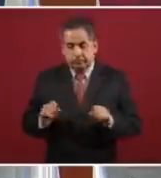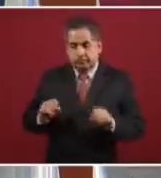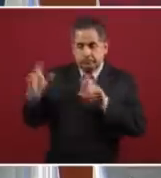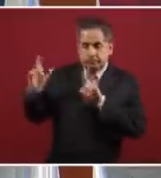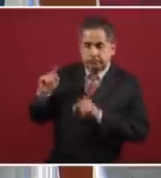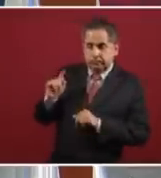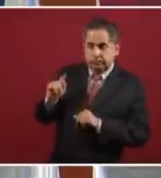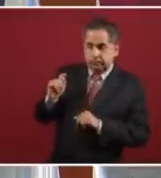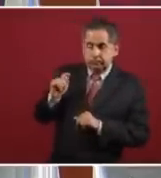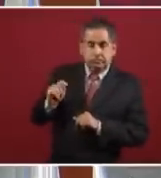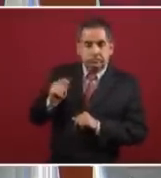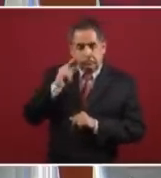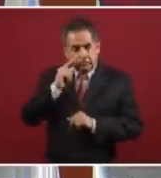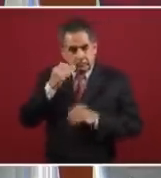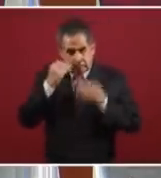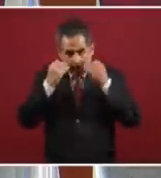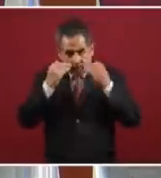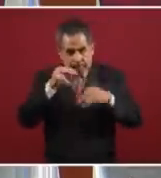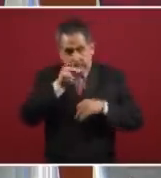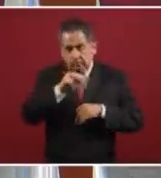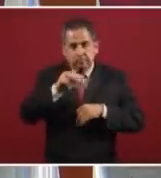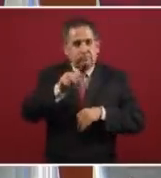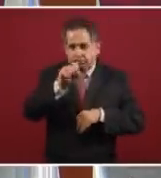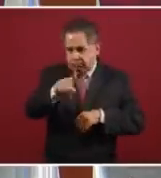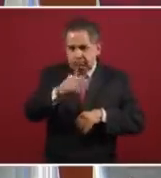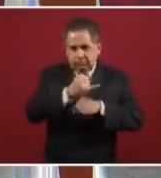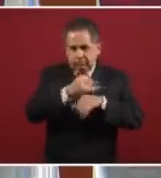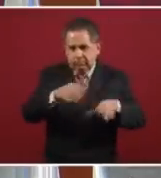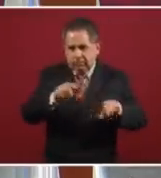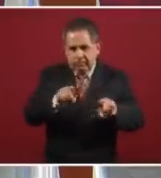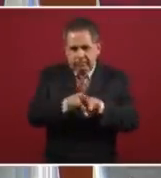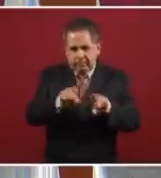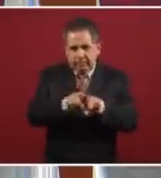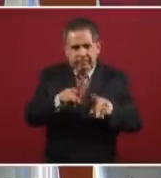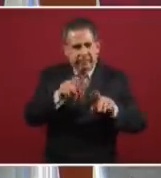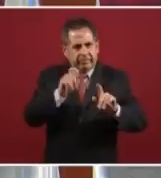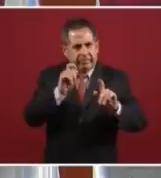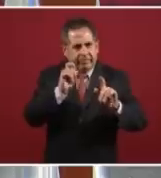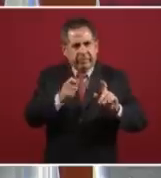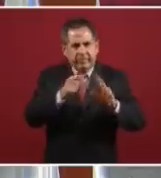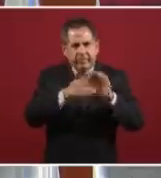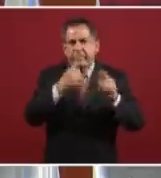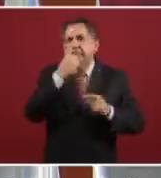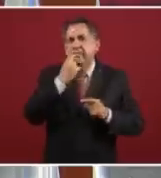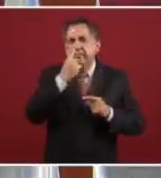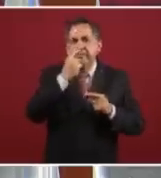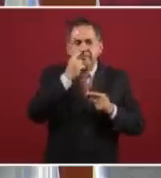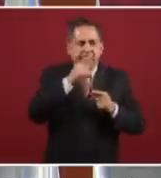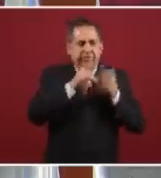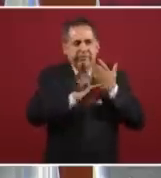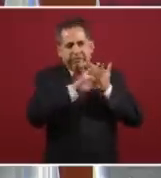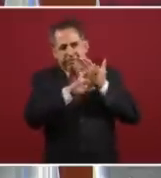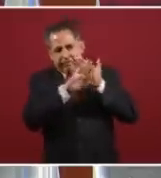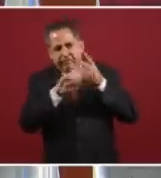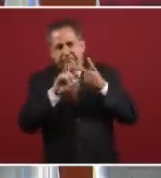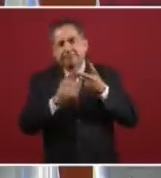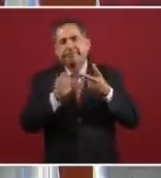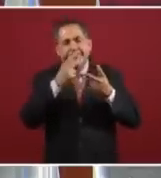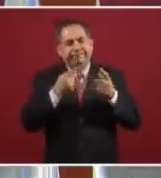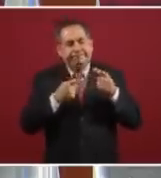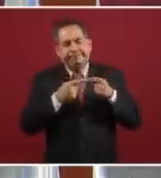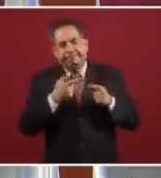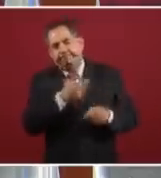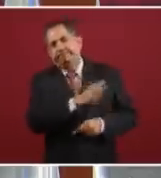favor, aquí vamos a observar, es la misma información. Estas son la de rojo, son los agresores